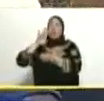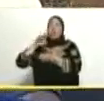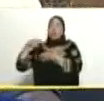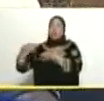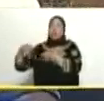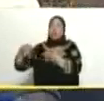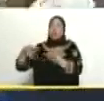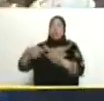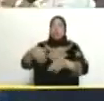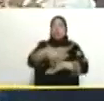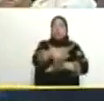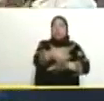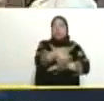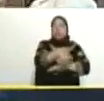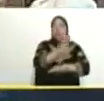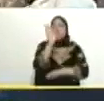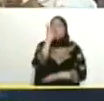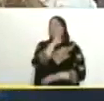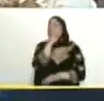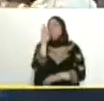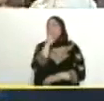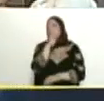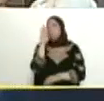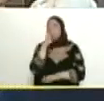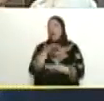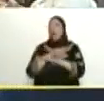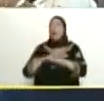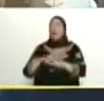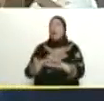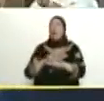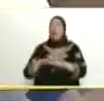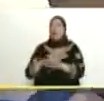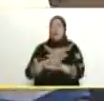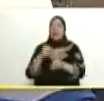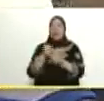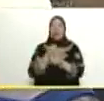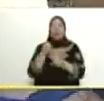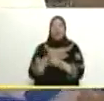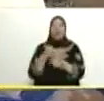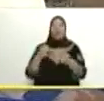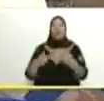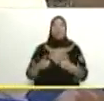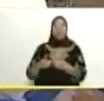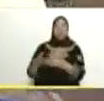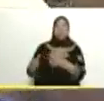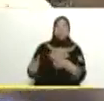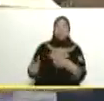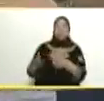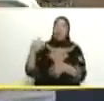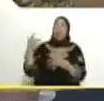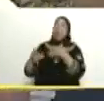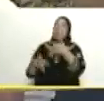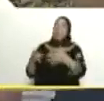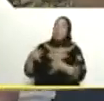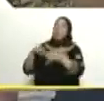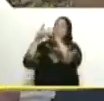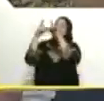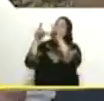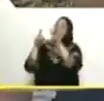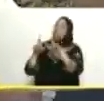la calle. Entonces, a través del Ministerio de Obras Públicas, yo con el general Paredes, que me contrató de